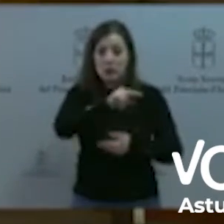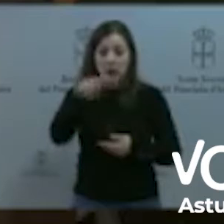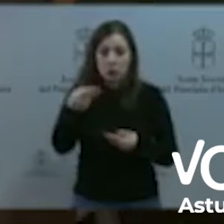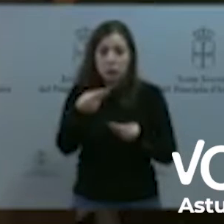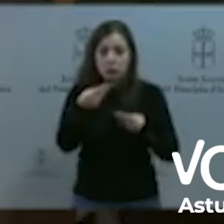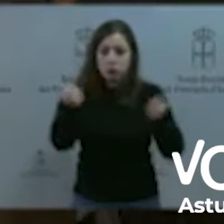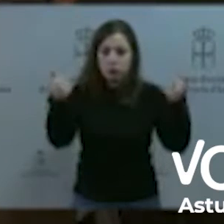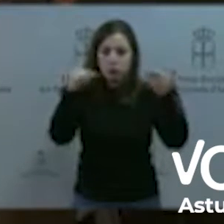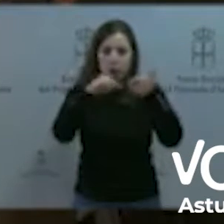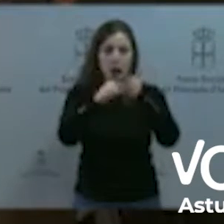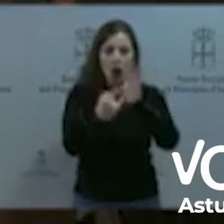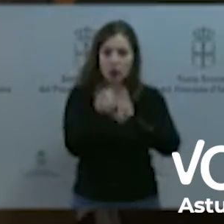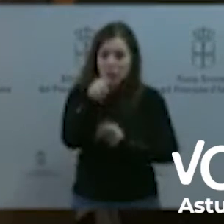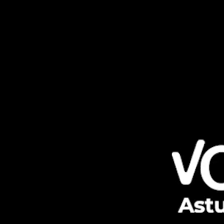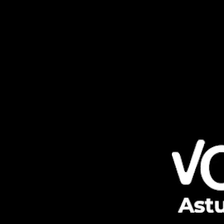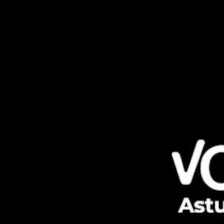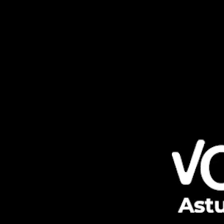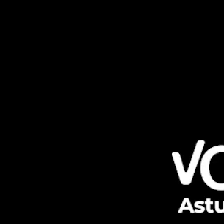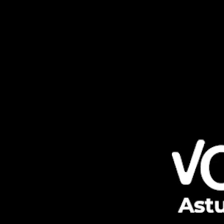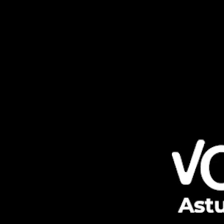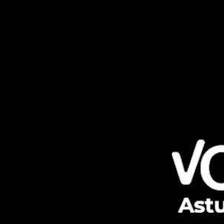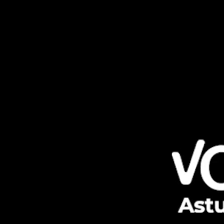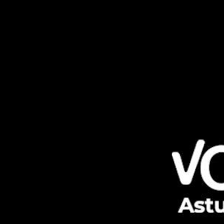consejero, de todos los asturianos.